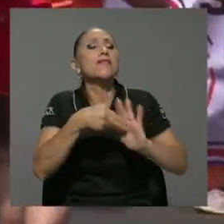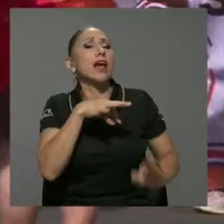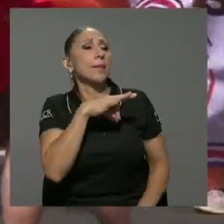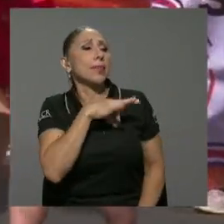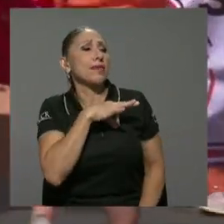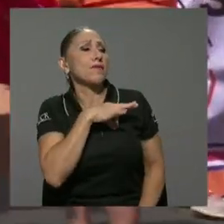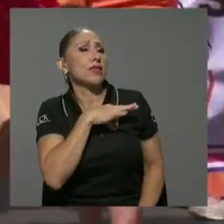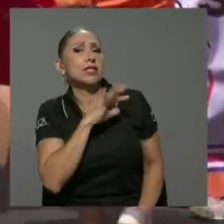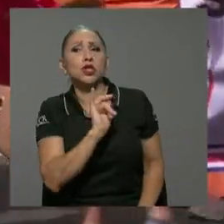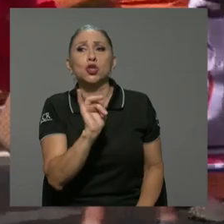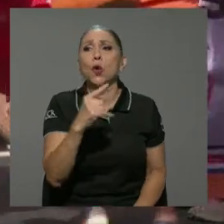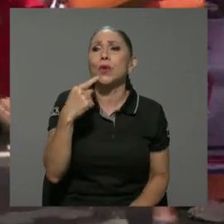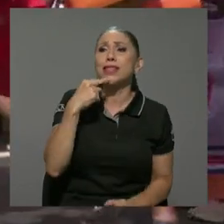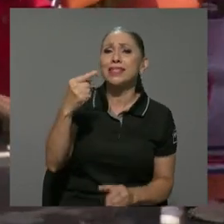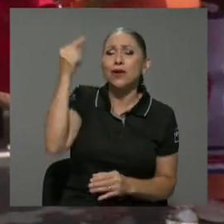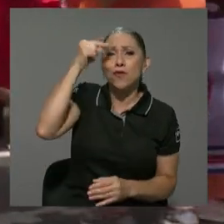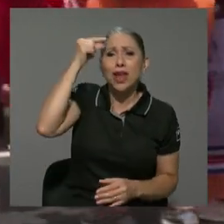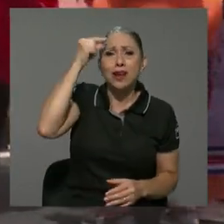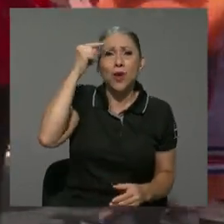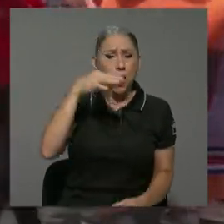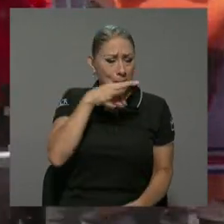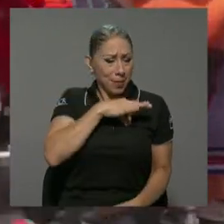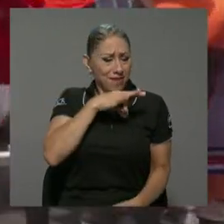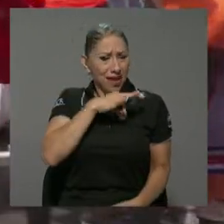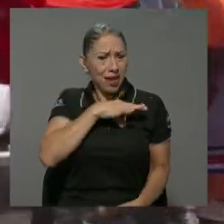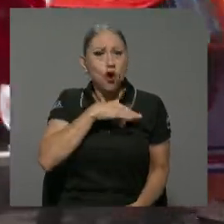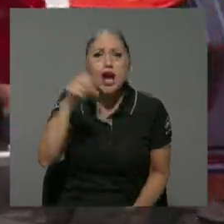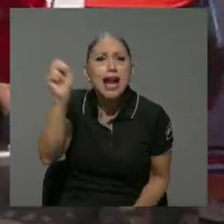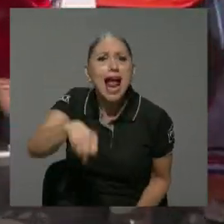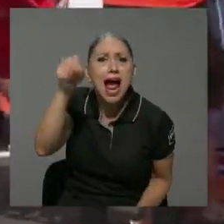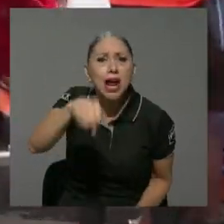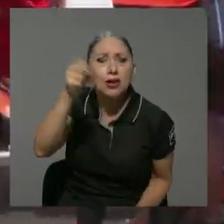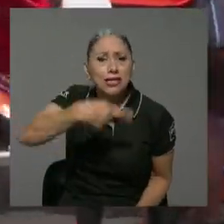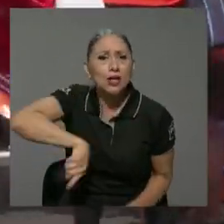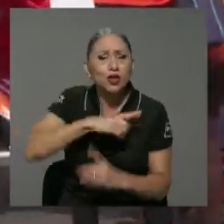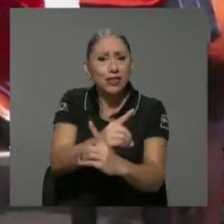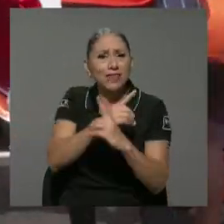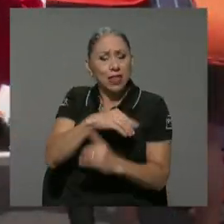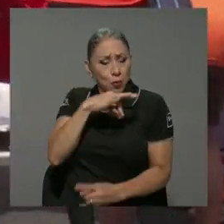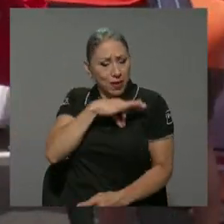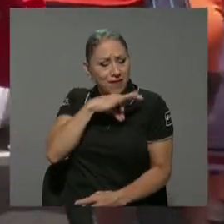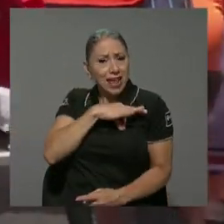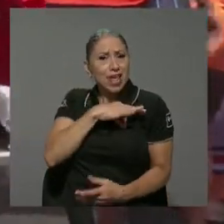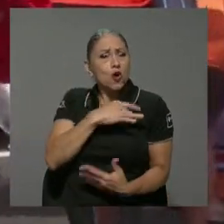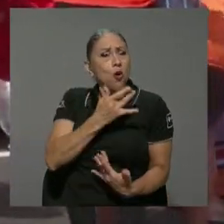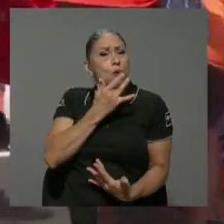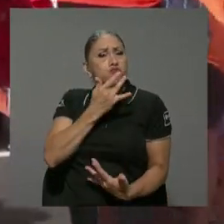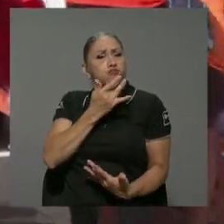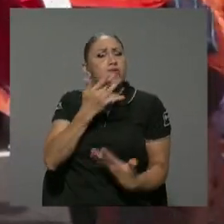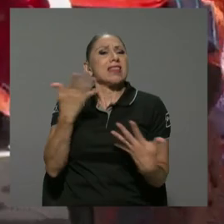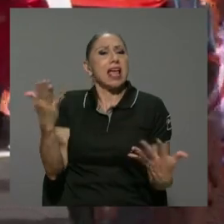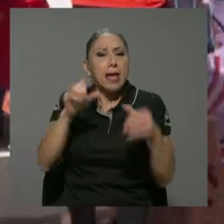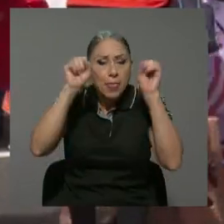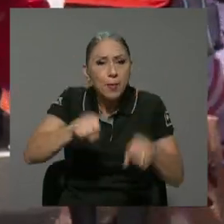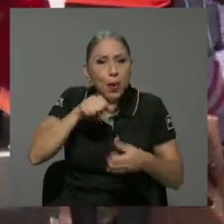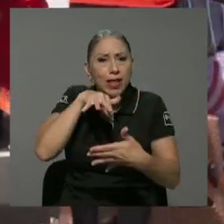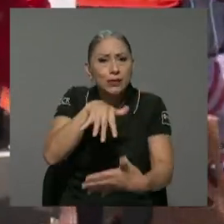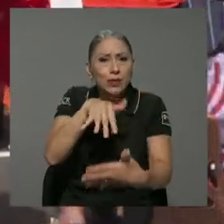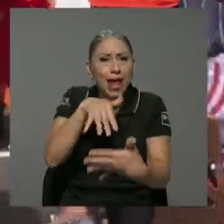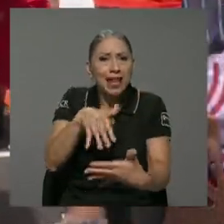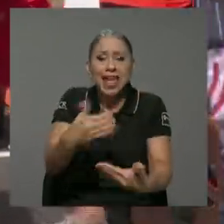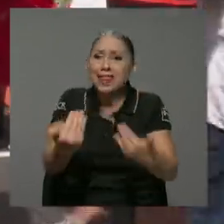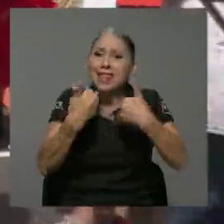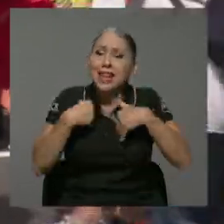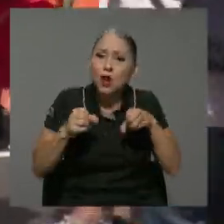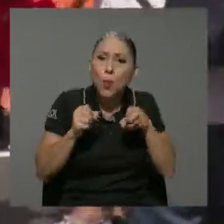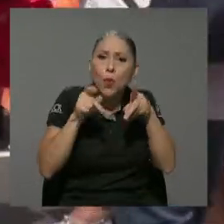decir gobierno. Privilegio, claro que sí, es un privilegio que estamos defendiendo. El privilegio de poder estudiar, el privilegio de tener oportunidades,